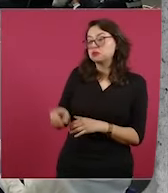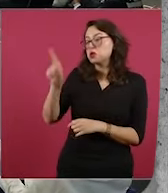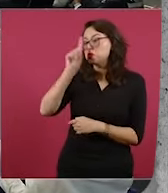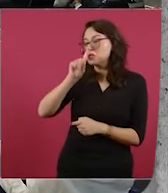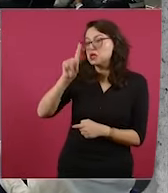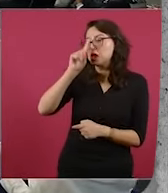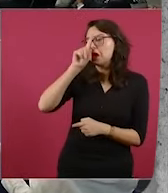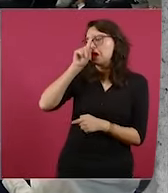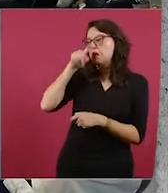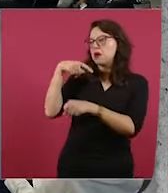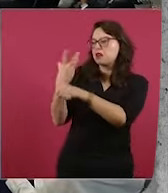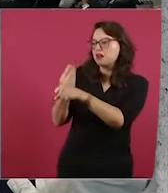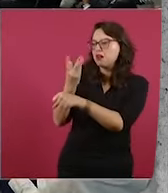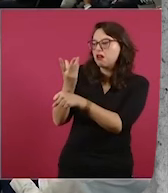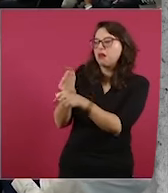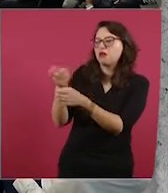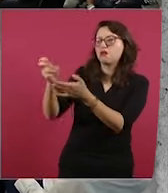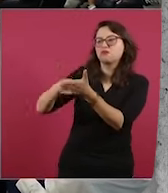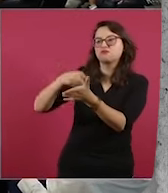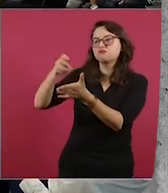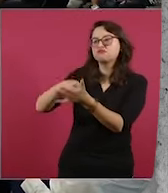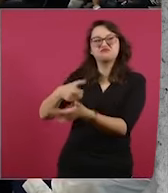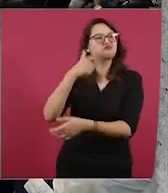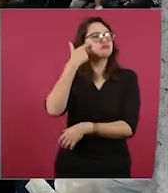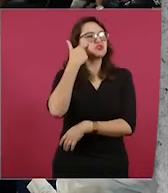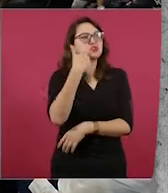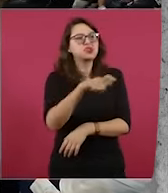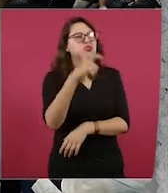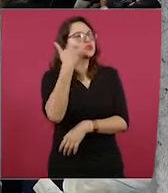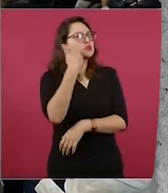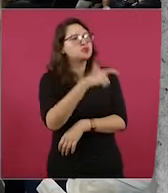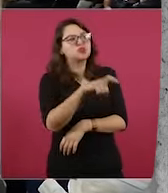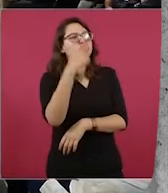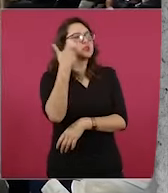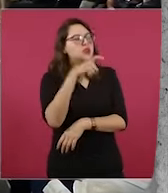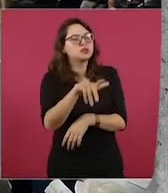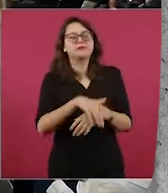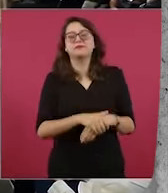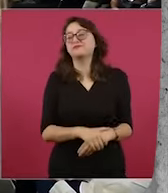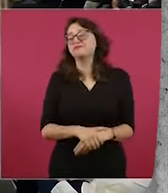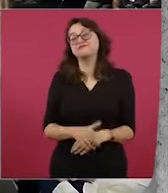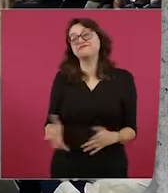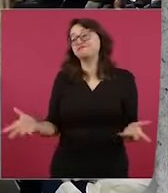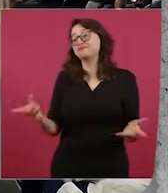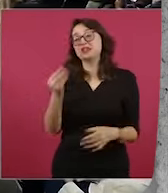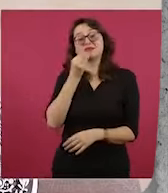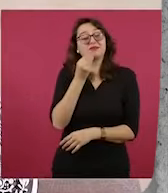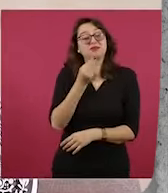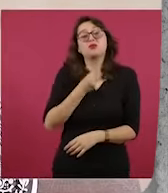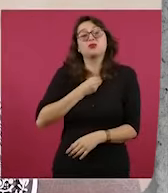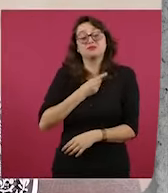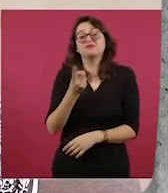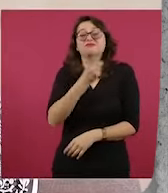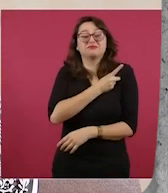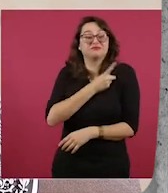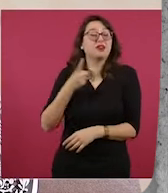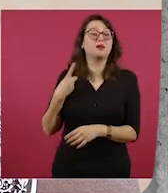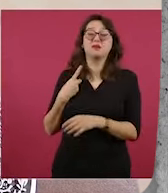que se lleve a cabo de manera democrática, que sea el pueblo de